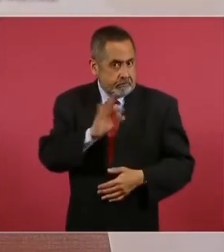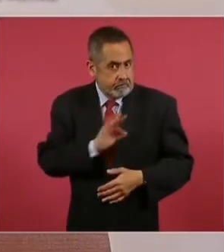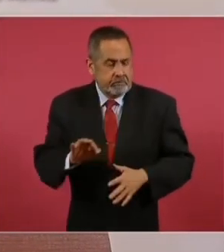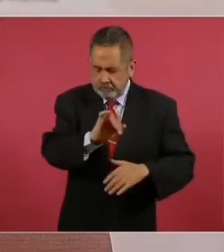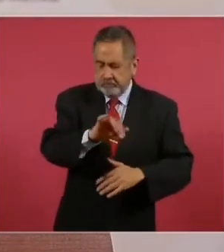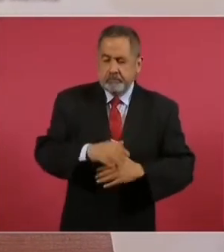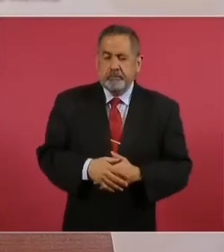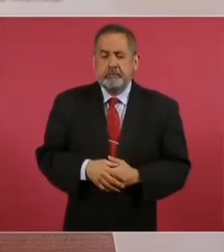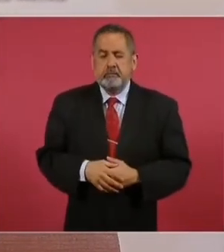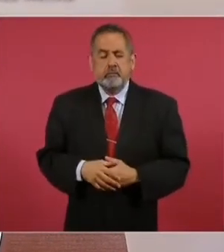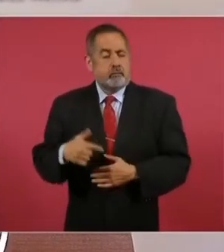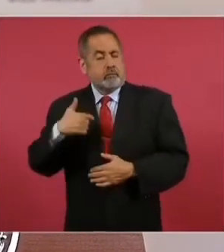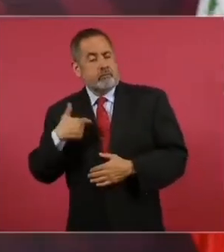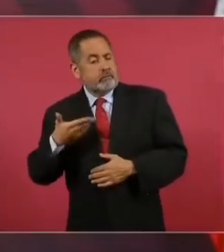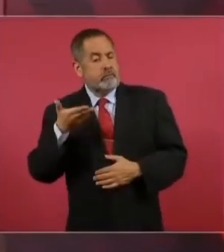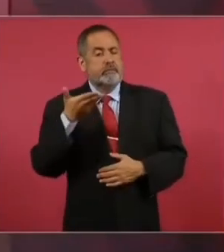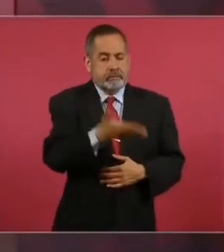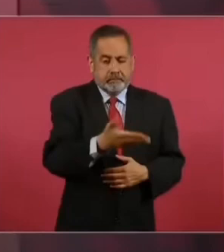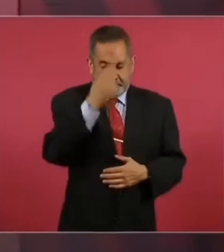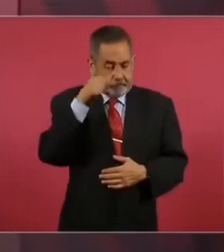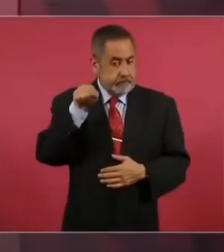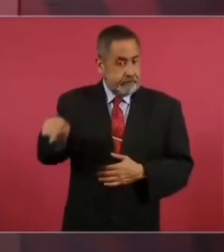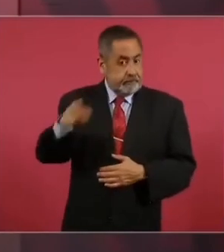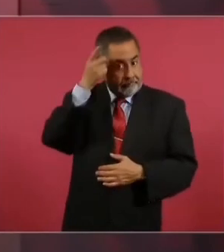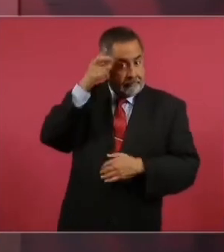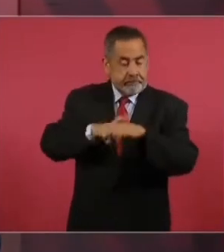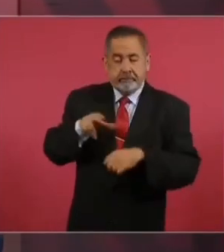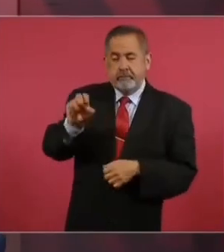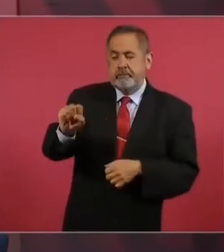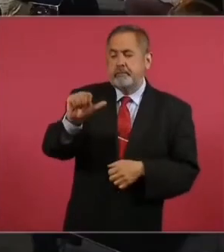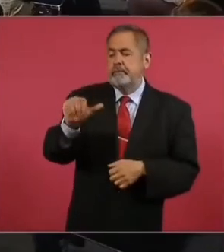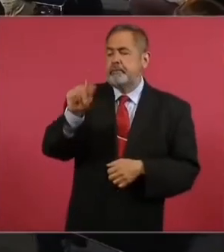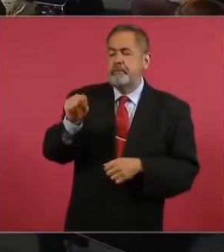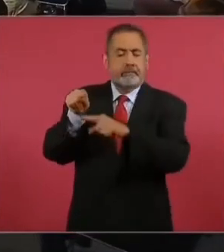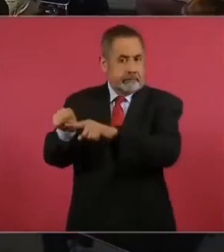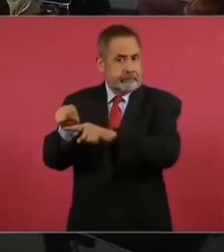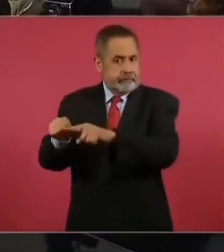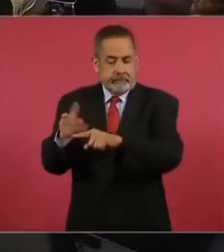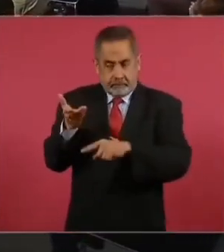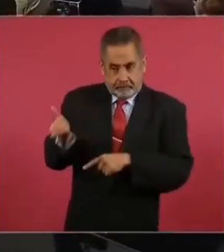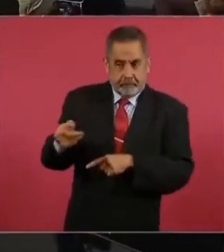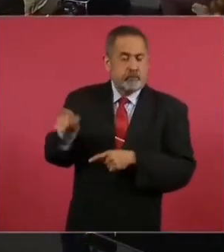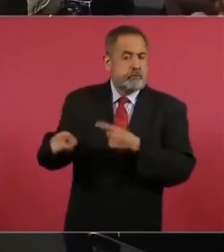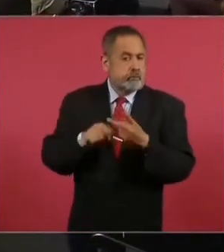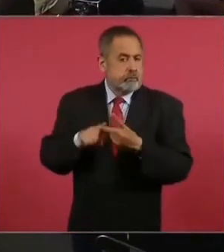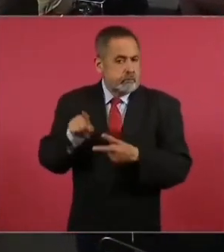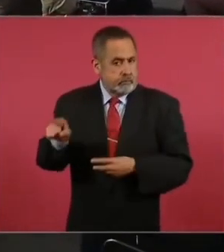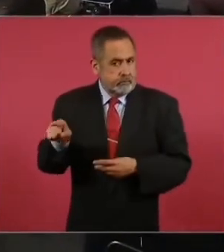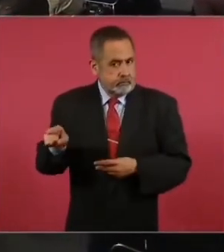Y le pido al director del SAT y al